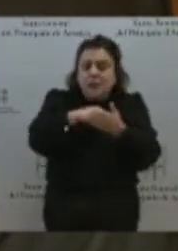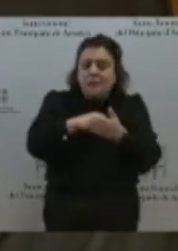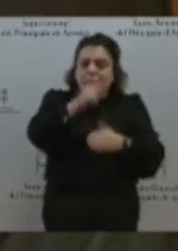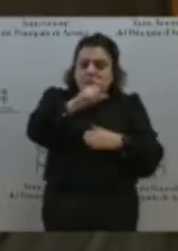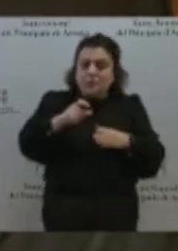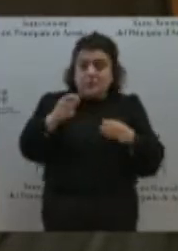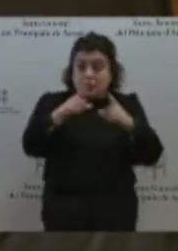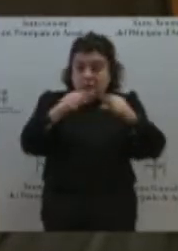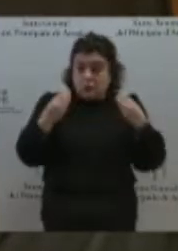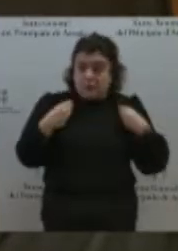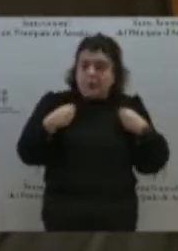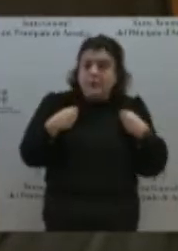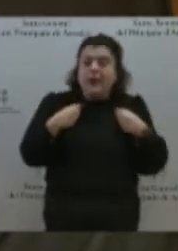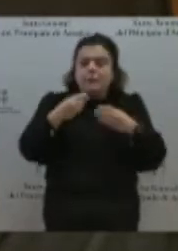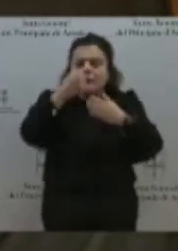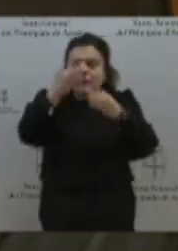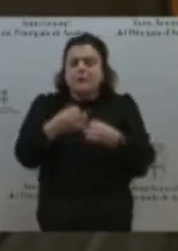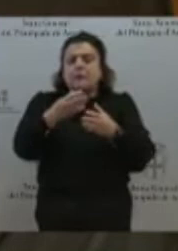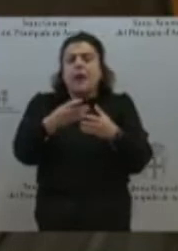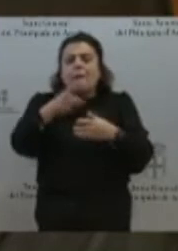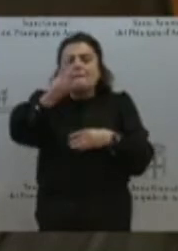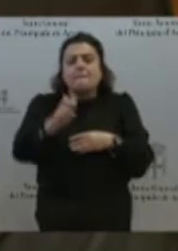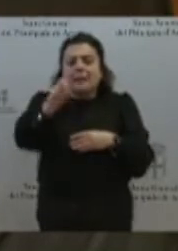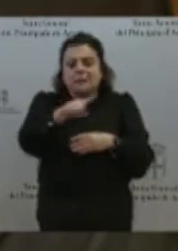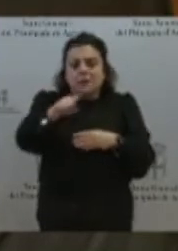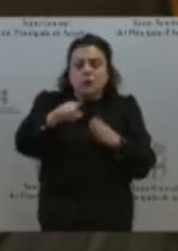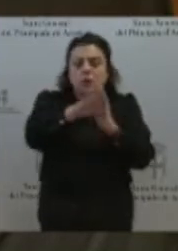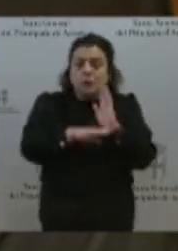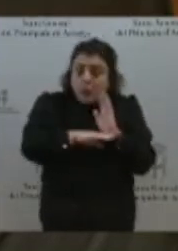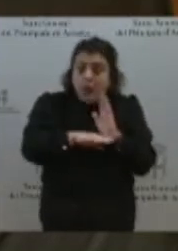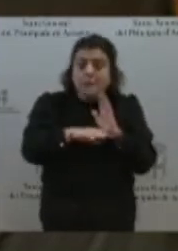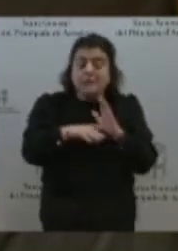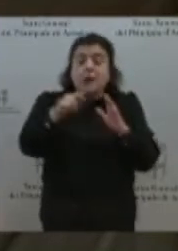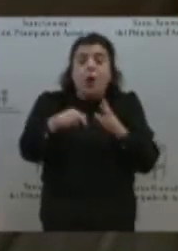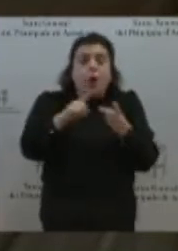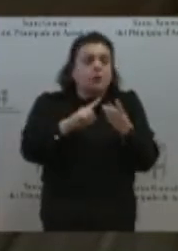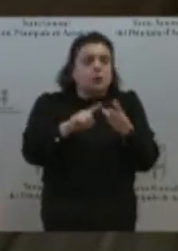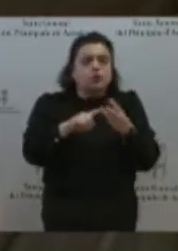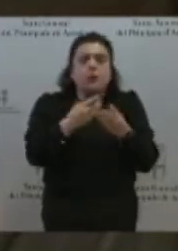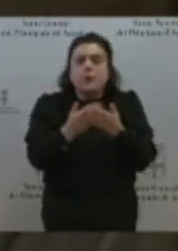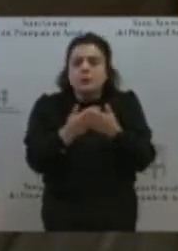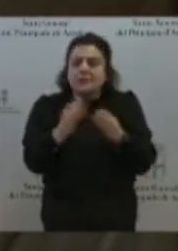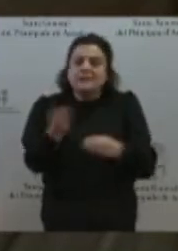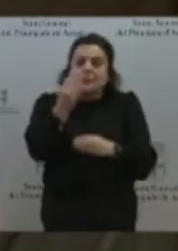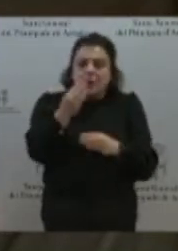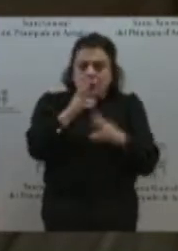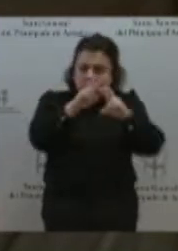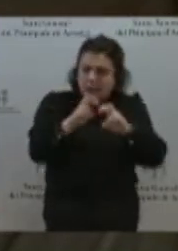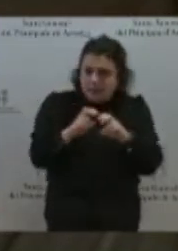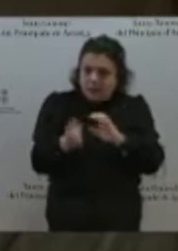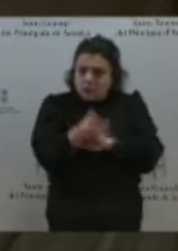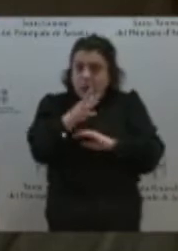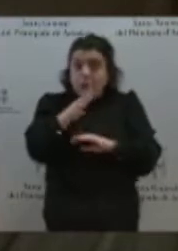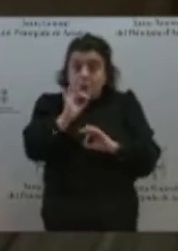la exclusión, así como las propuestas de mejora que de ese análisis se deriven. Para ello, se partirá de los datos disponibles en los sistemas de información de la propia